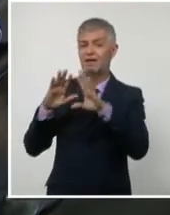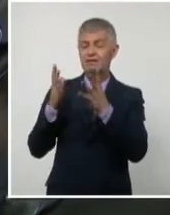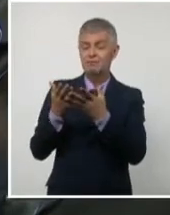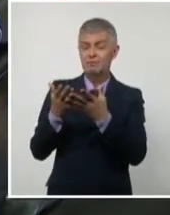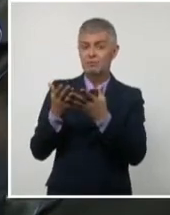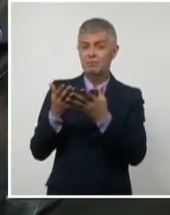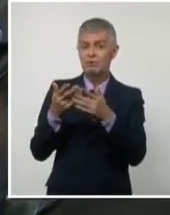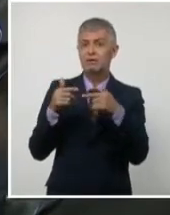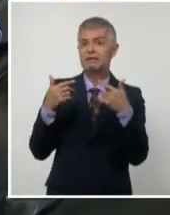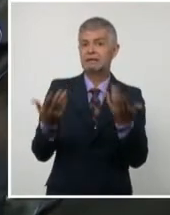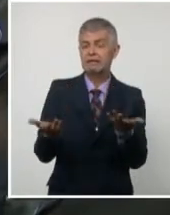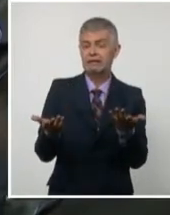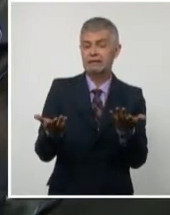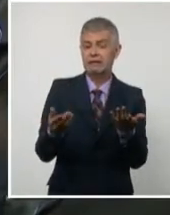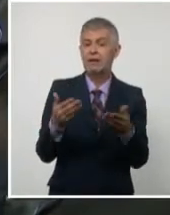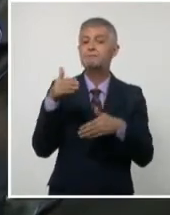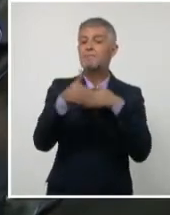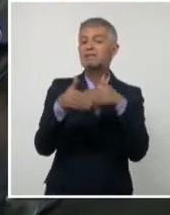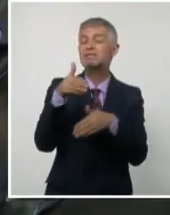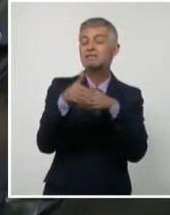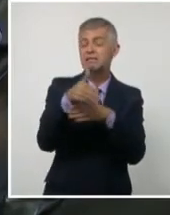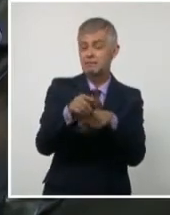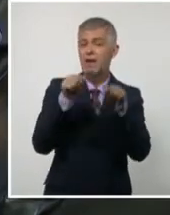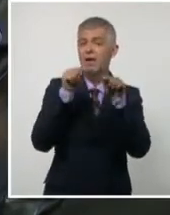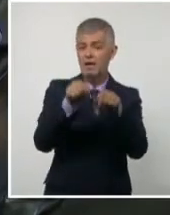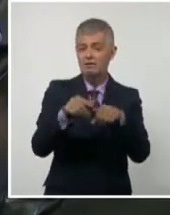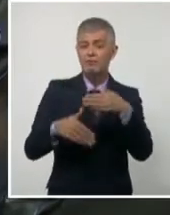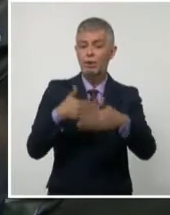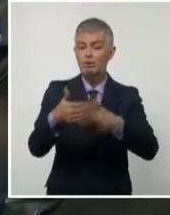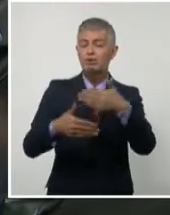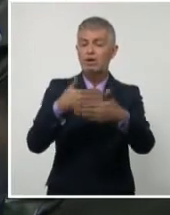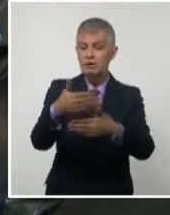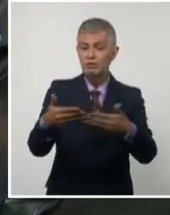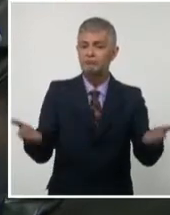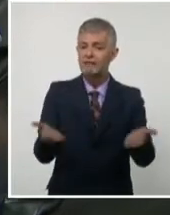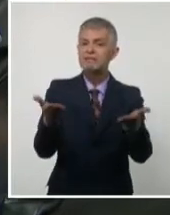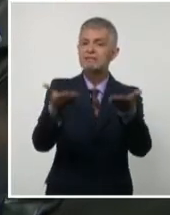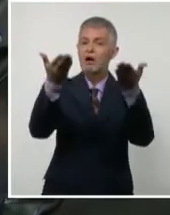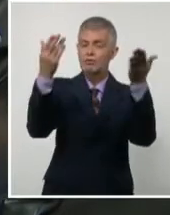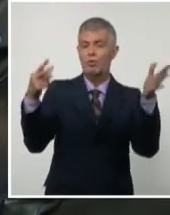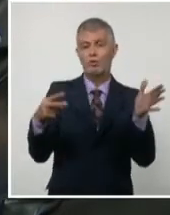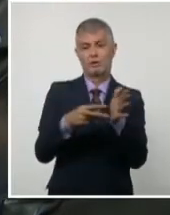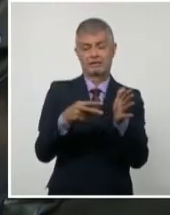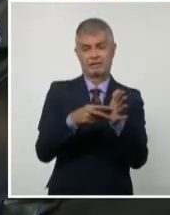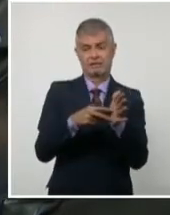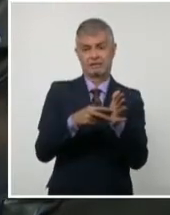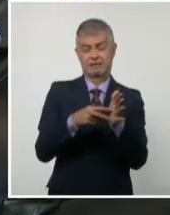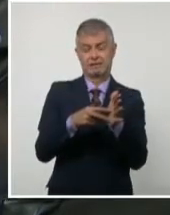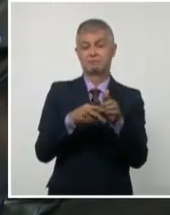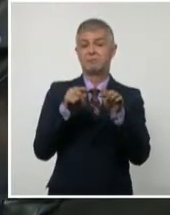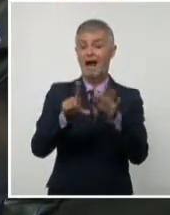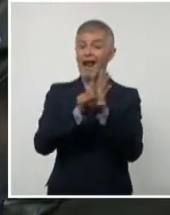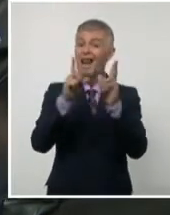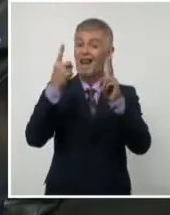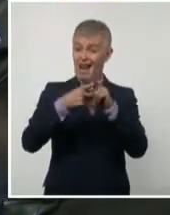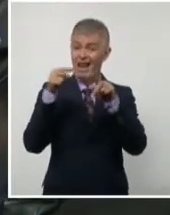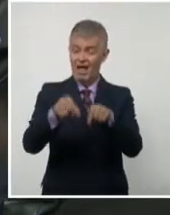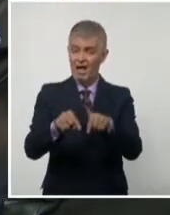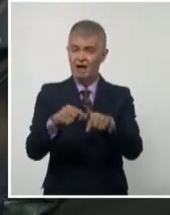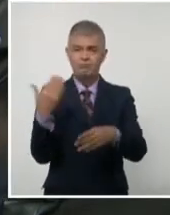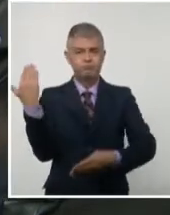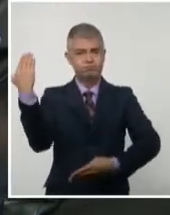naturales que participen en este proceso de reconstrucción del país. Y por consiguiente, esta ley impone obstáculos